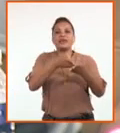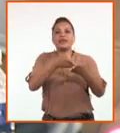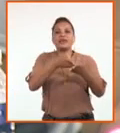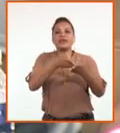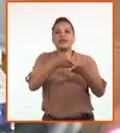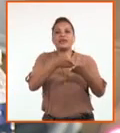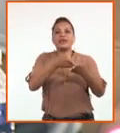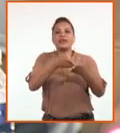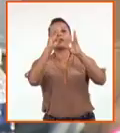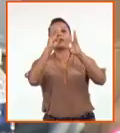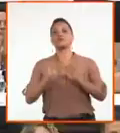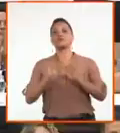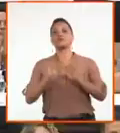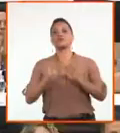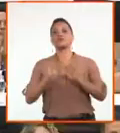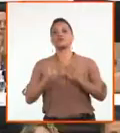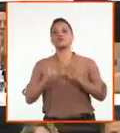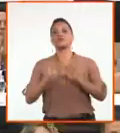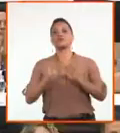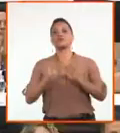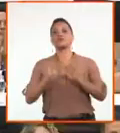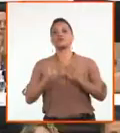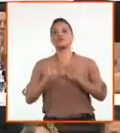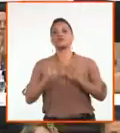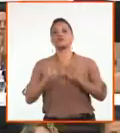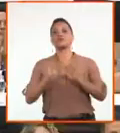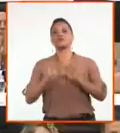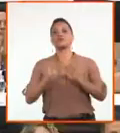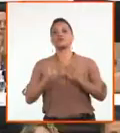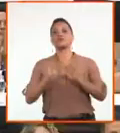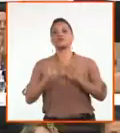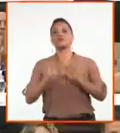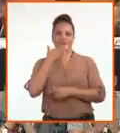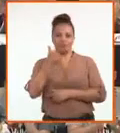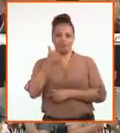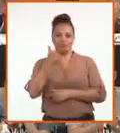resultado de este proceso de Congreso.